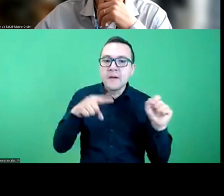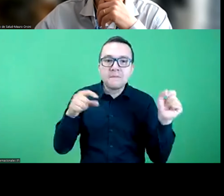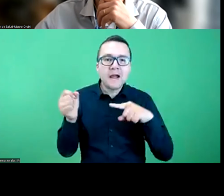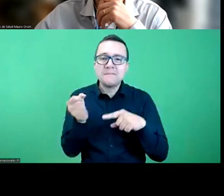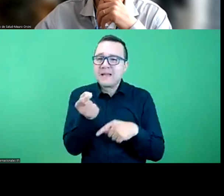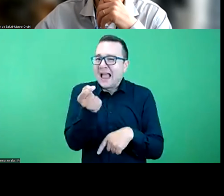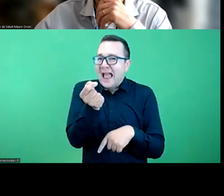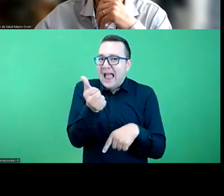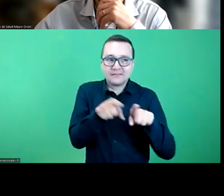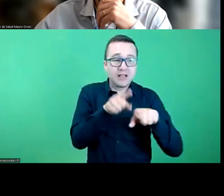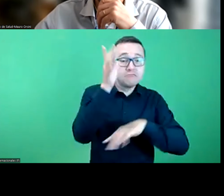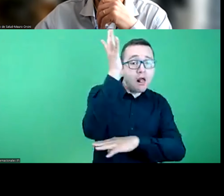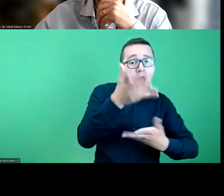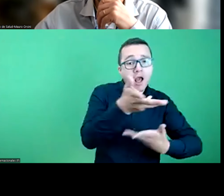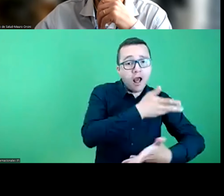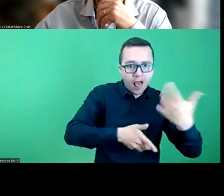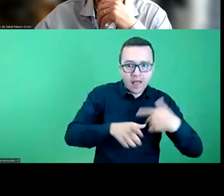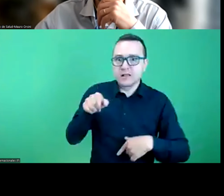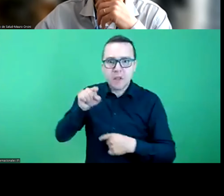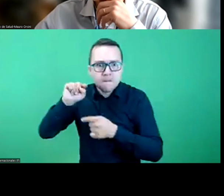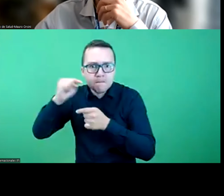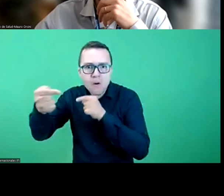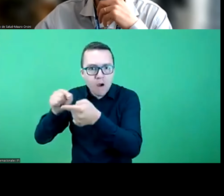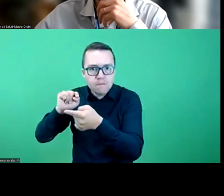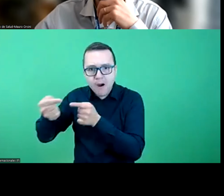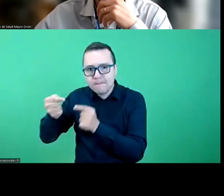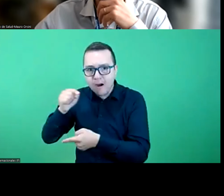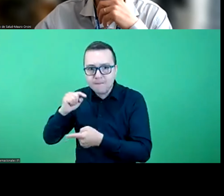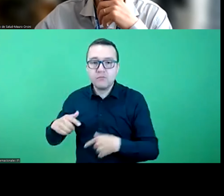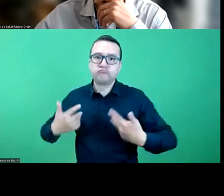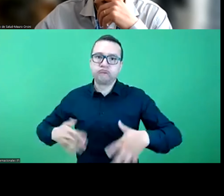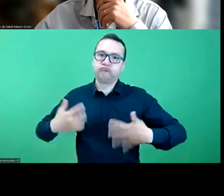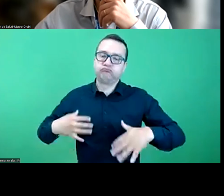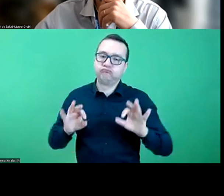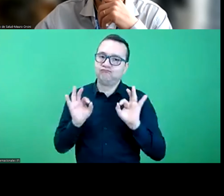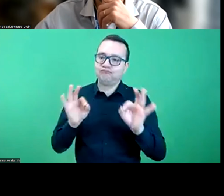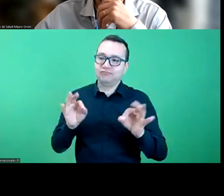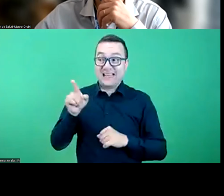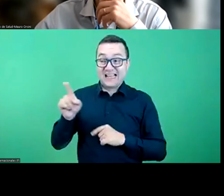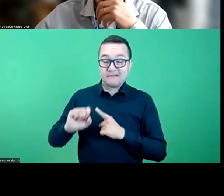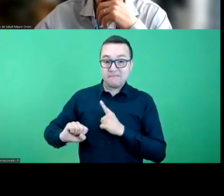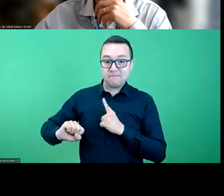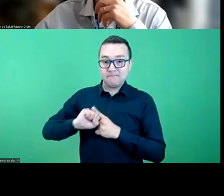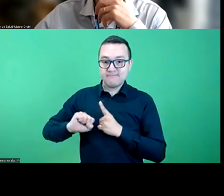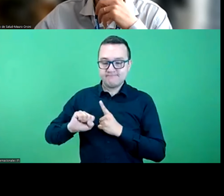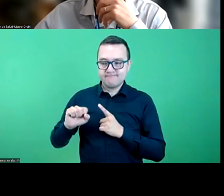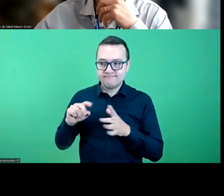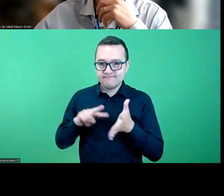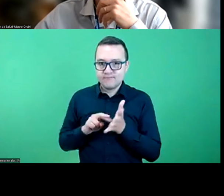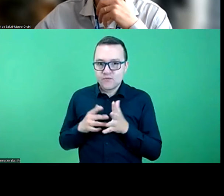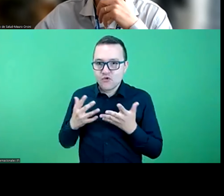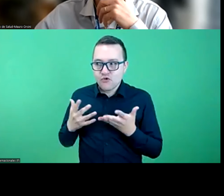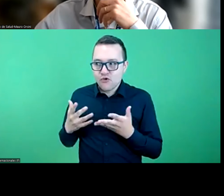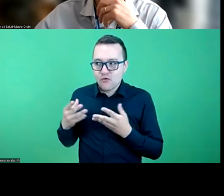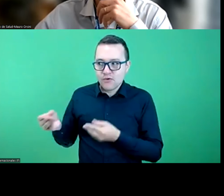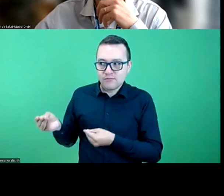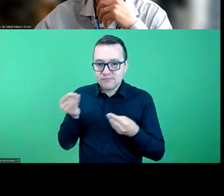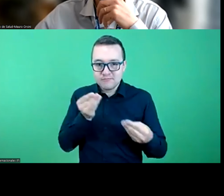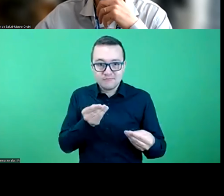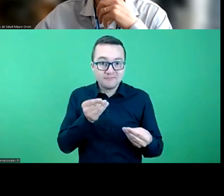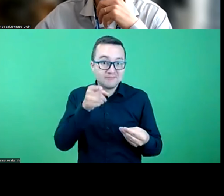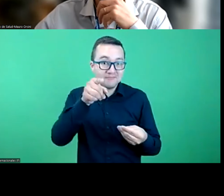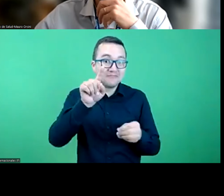tanto, también sugiero a todos que se puedan rescatar. Y es un reto realmente trasladarles en esta corta sección de preguntas. Por lo tanto,